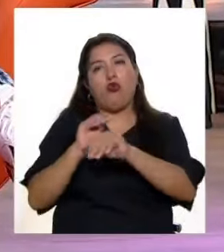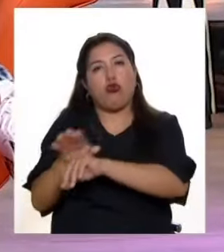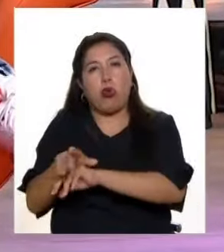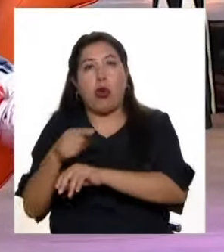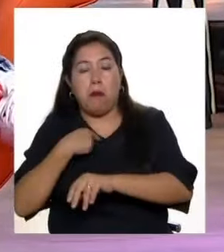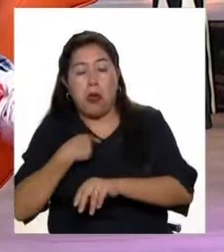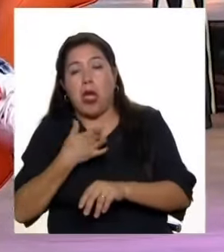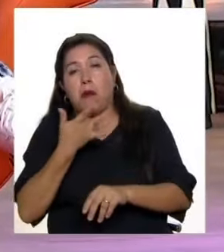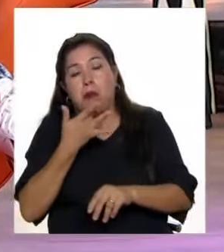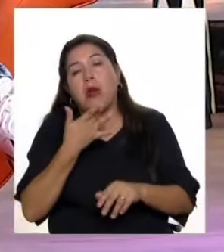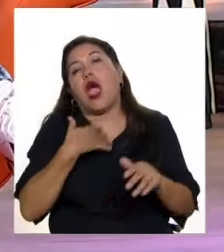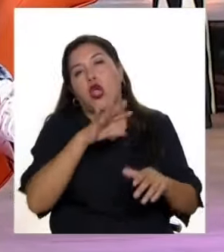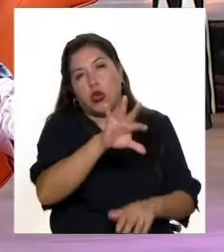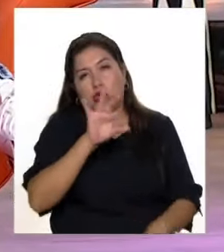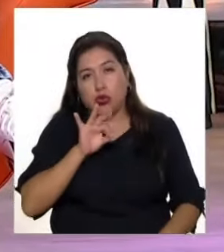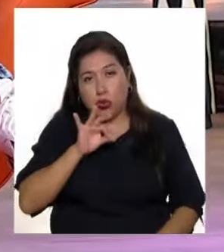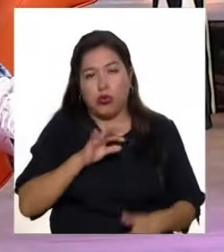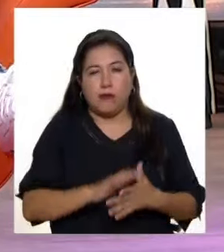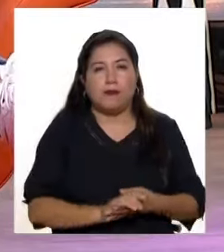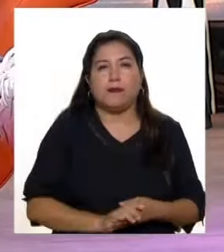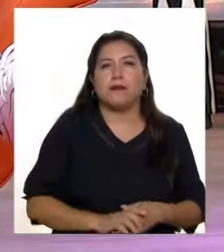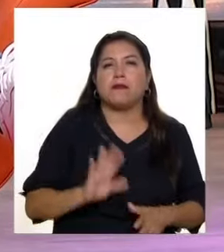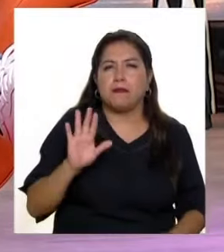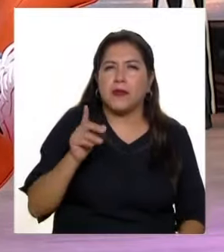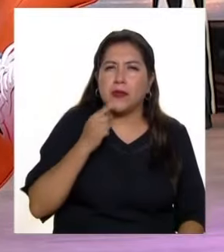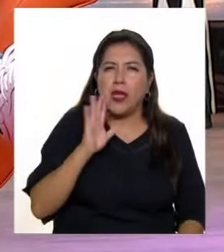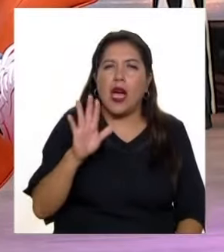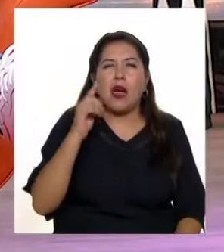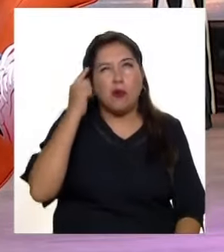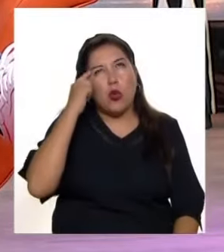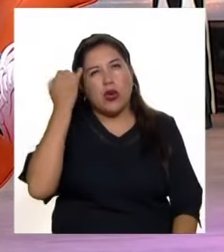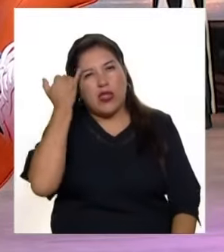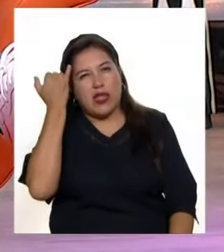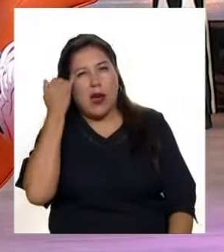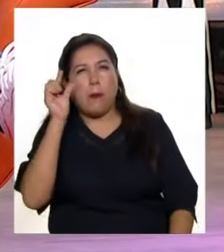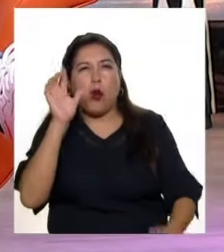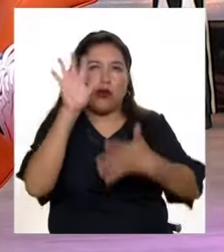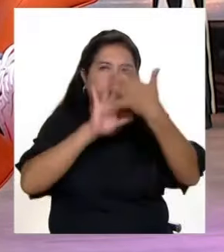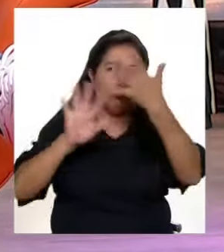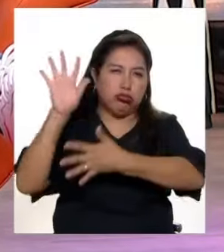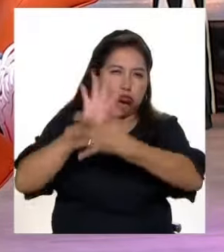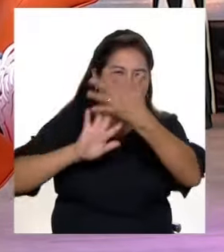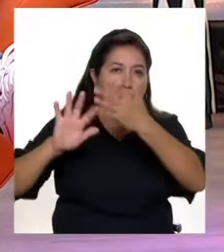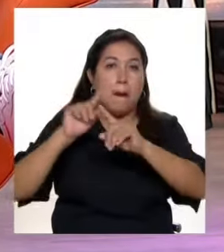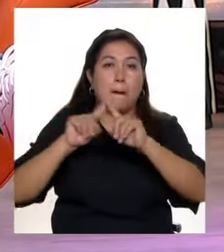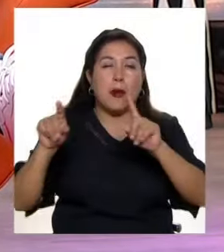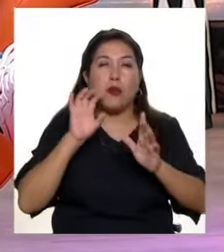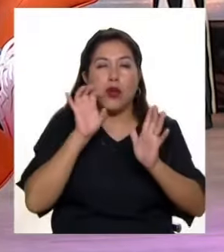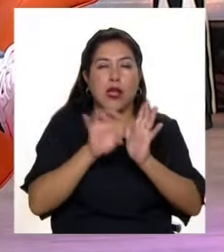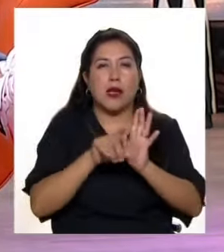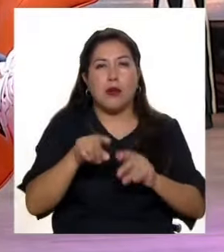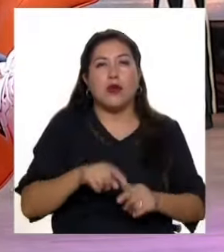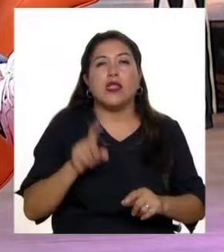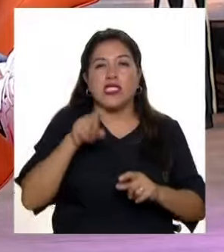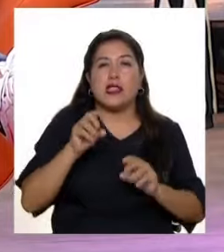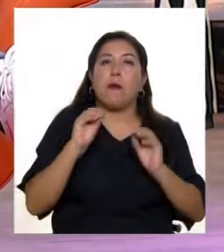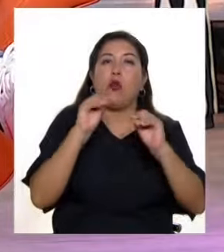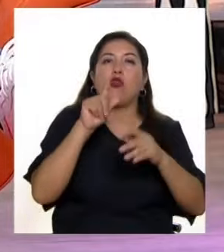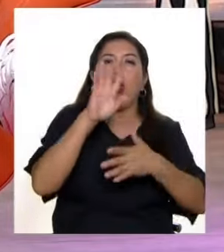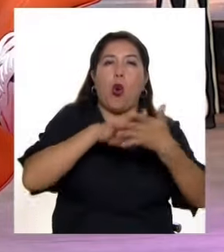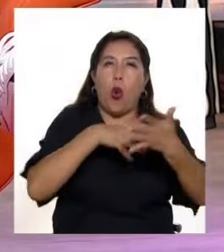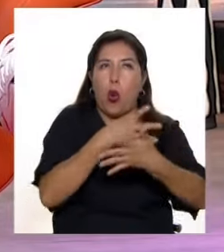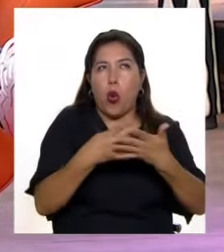porque hay una idea muy vaga por ahí que es regirse a los horarios de las redes sociales, ¿no? Al mediodía está bueno,